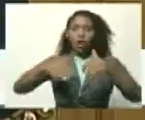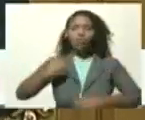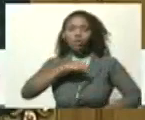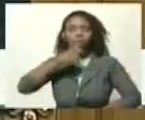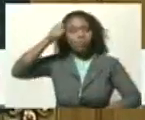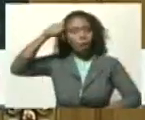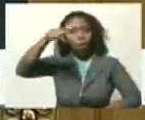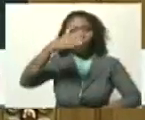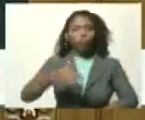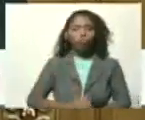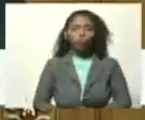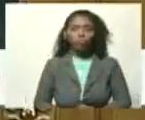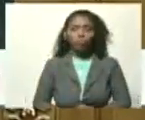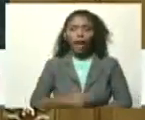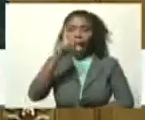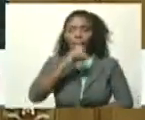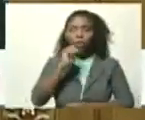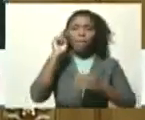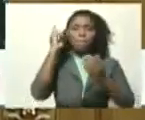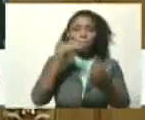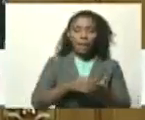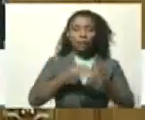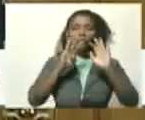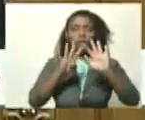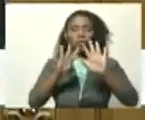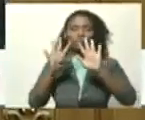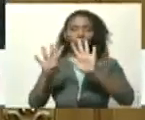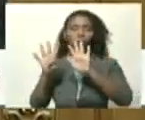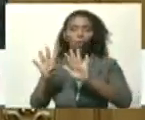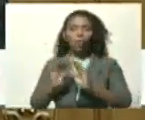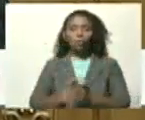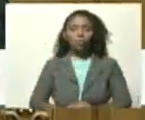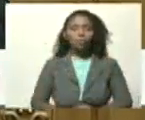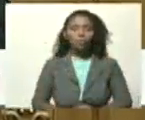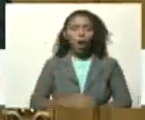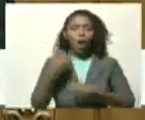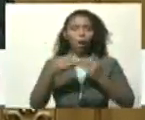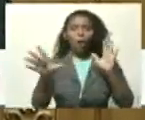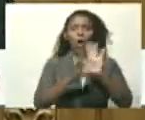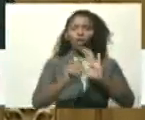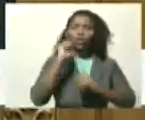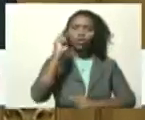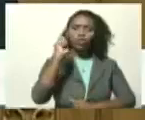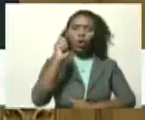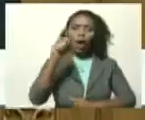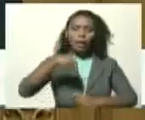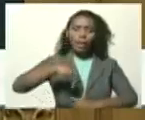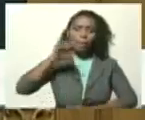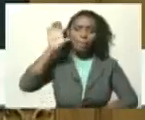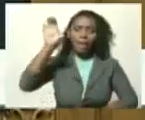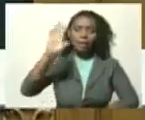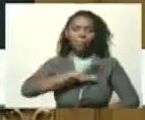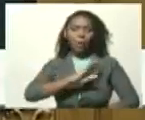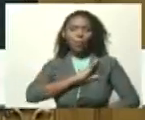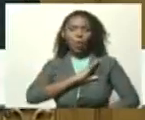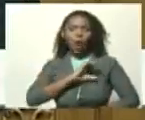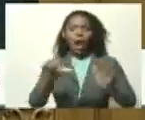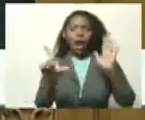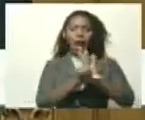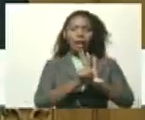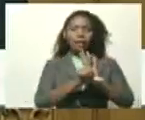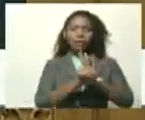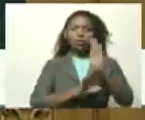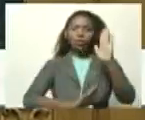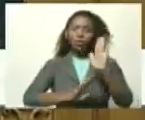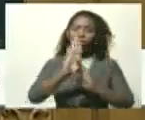pueblo en el año 99 como Constitución de la Patria, la Ley de Leyes.